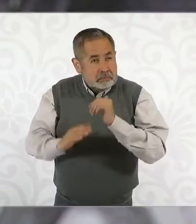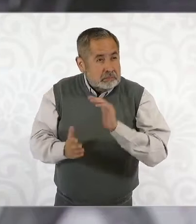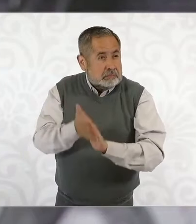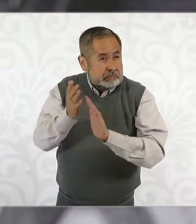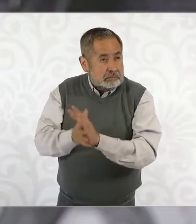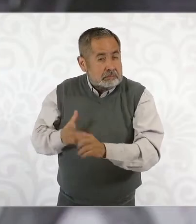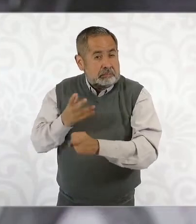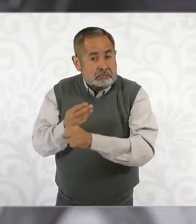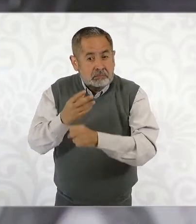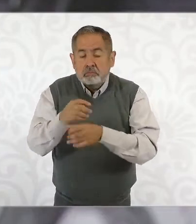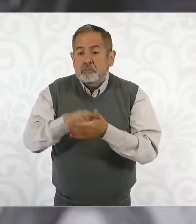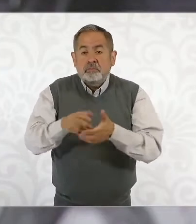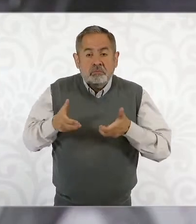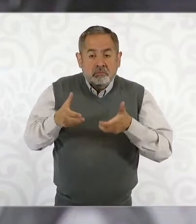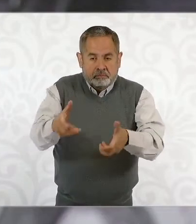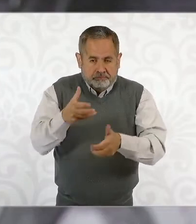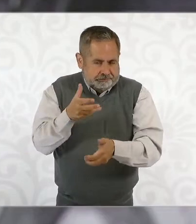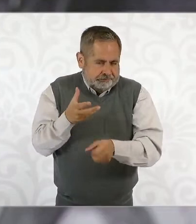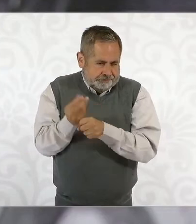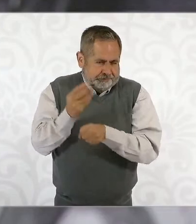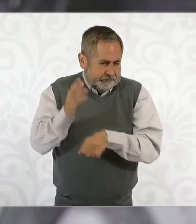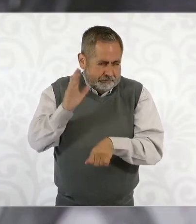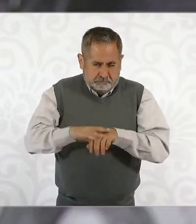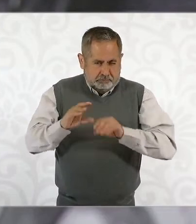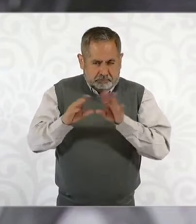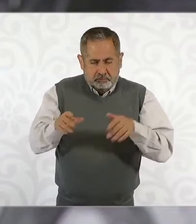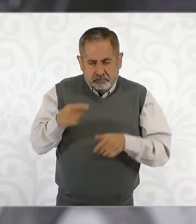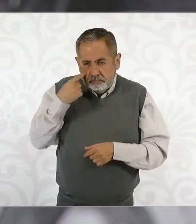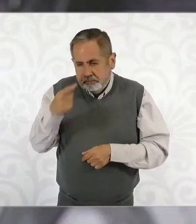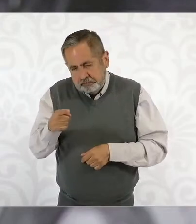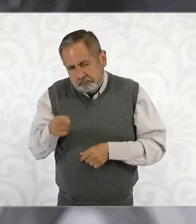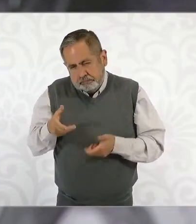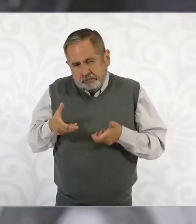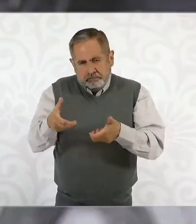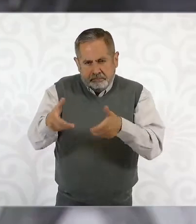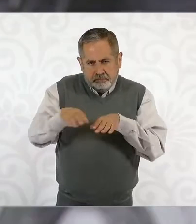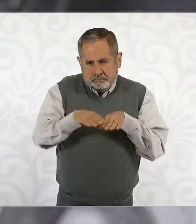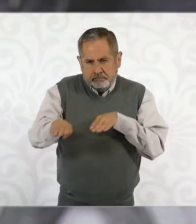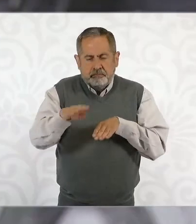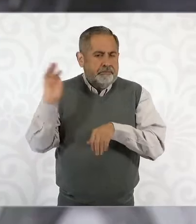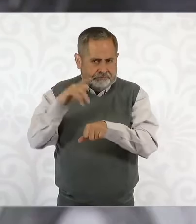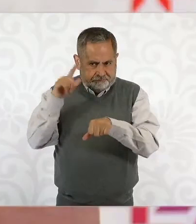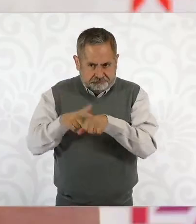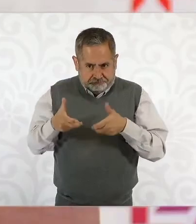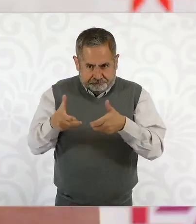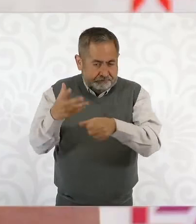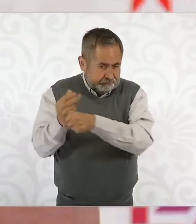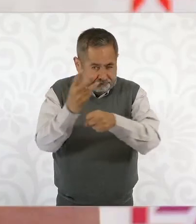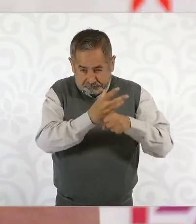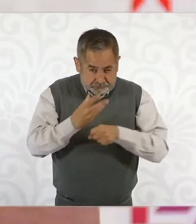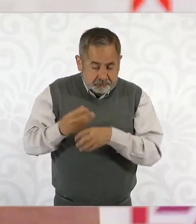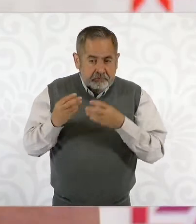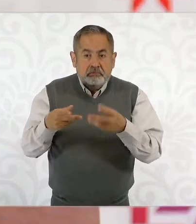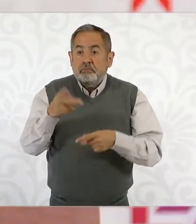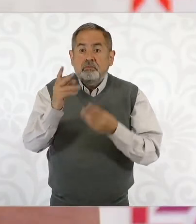Desde mantenimiento de carreteras, digamos que sería lo más sencillo, de las carreteras federales, pero hay muchísima obra de